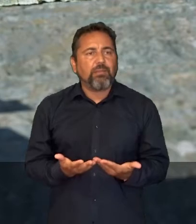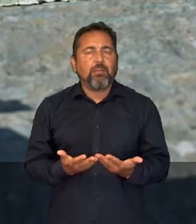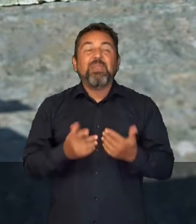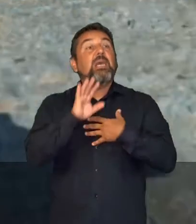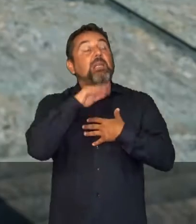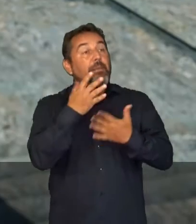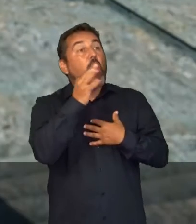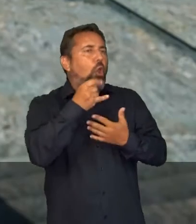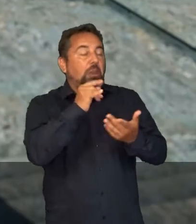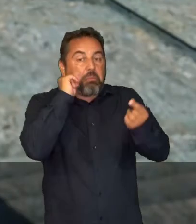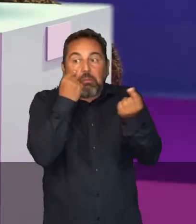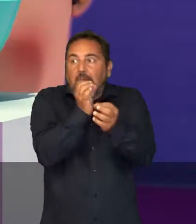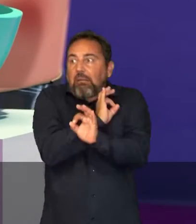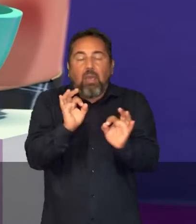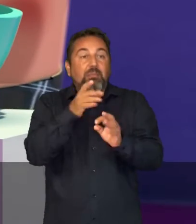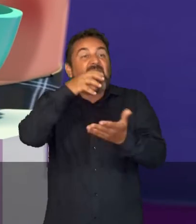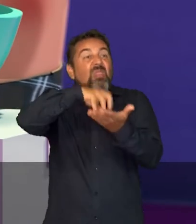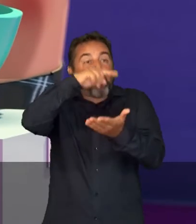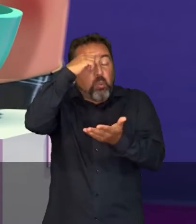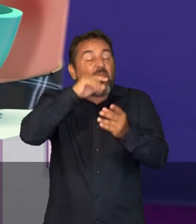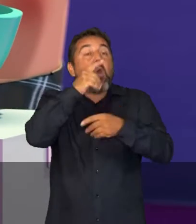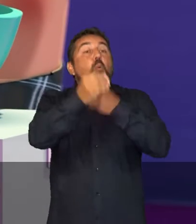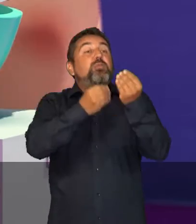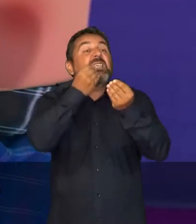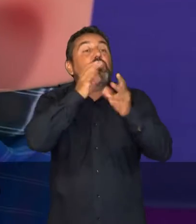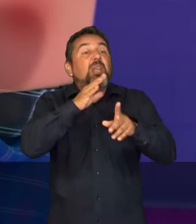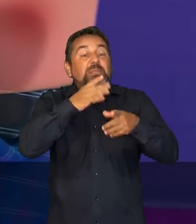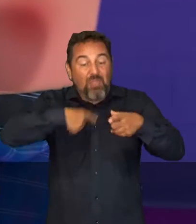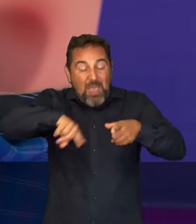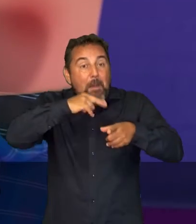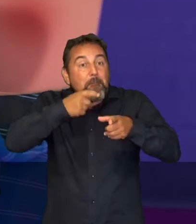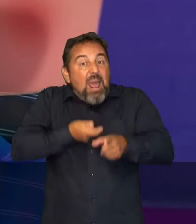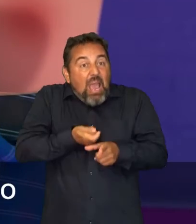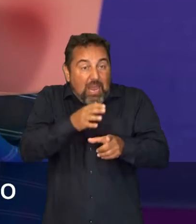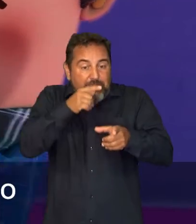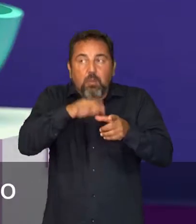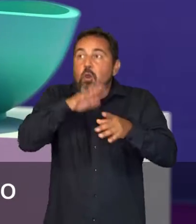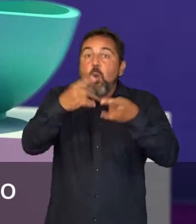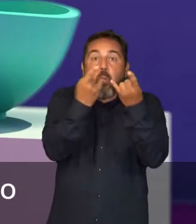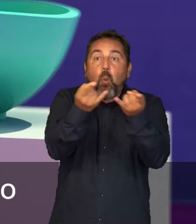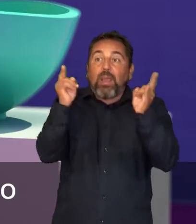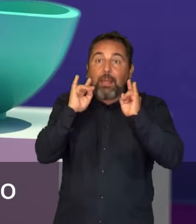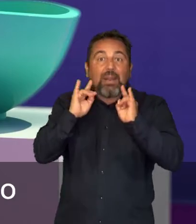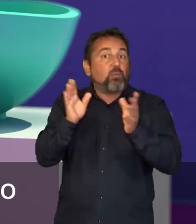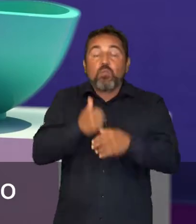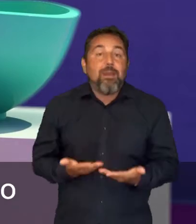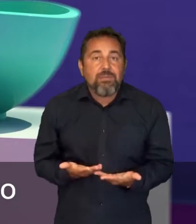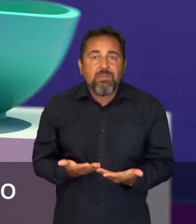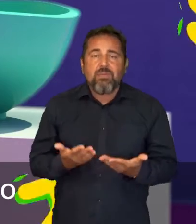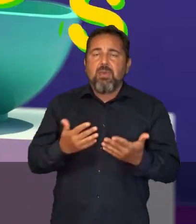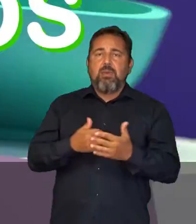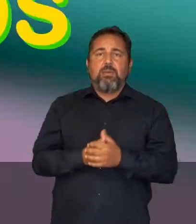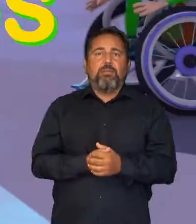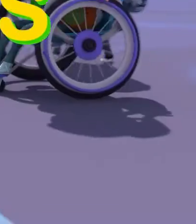acceso. Y Tony, que no se enteró de nada en el centro cultural sobre el uso histórico de la palangana al no haber bucle magnético.